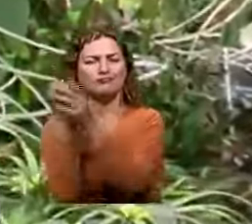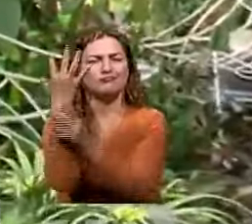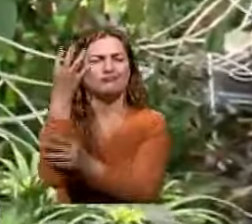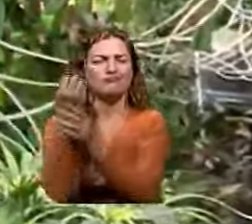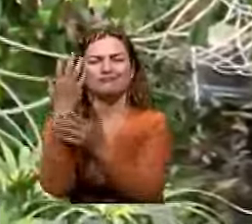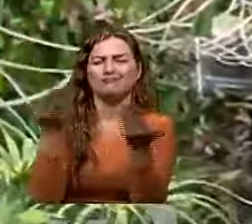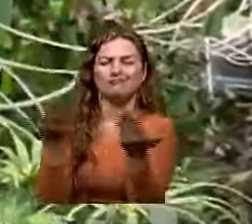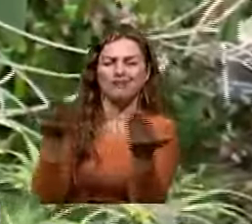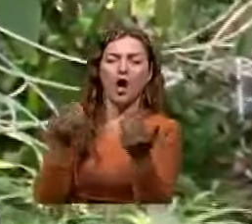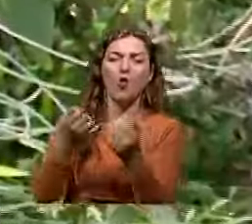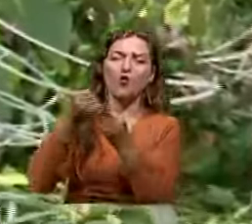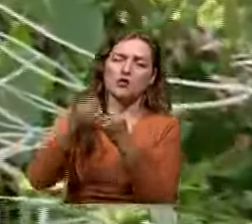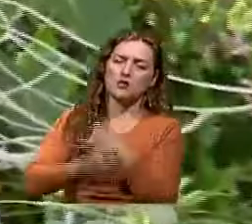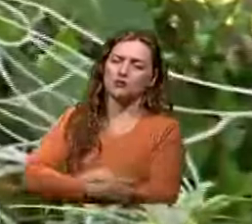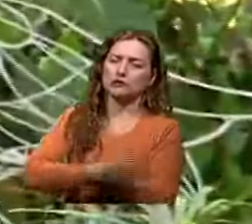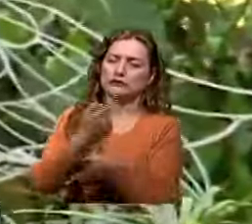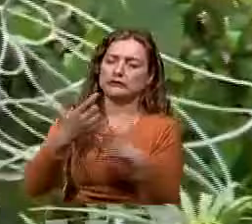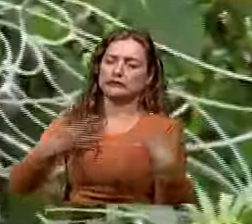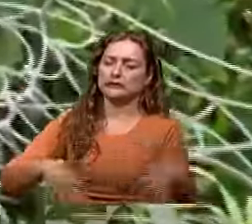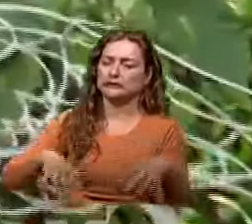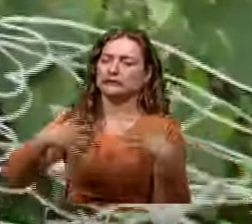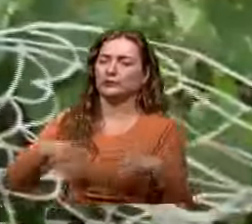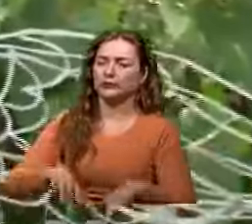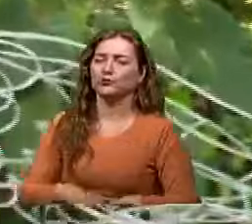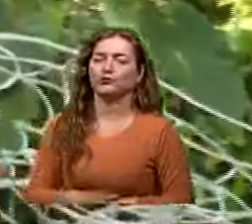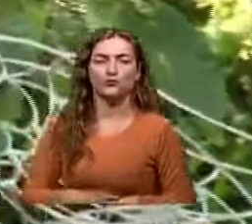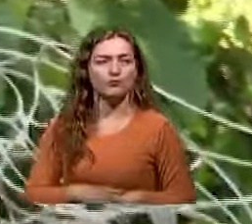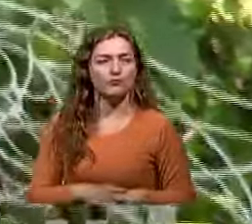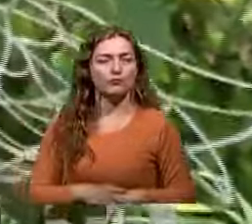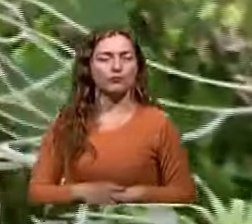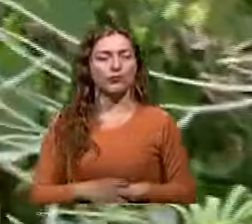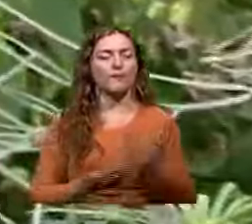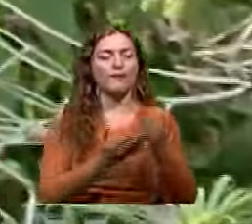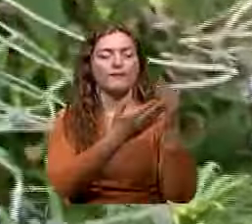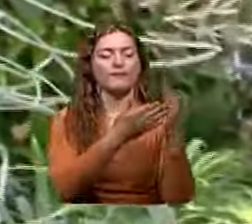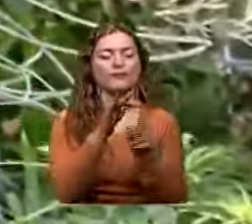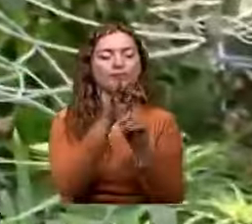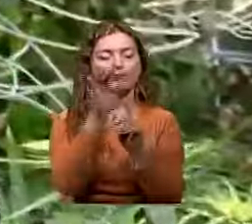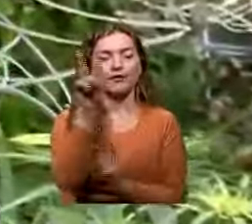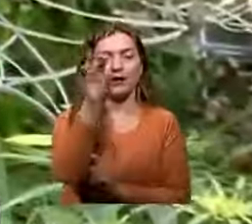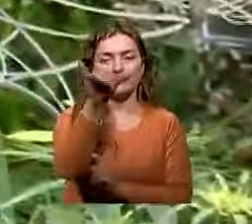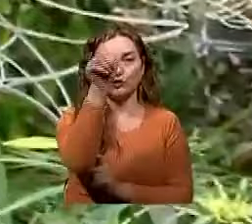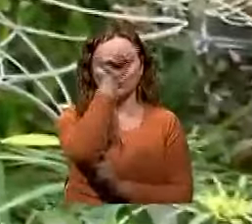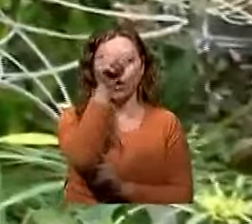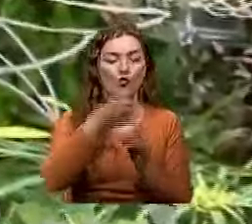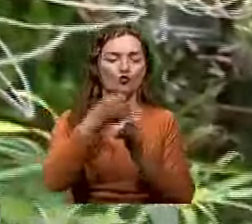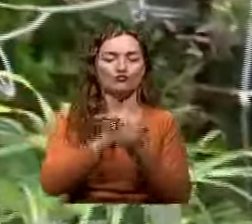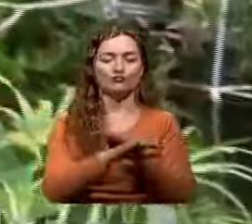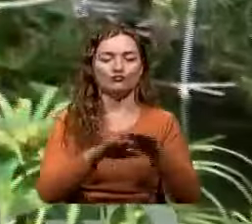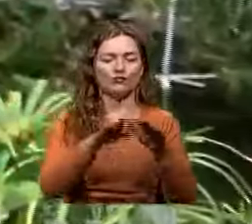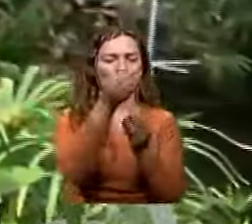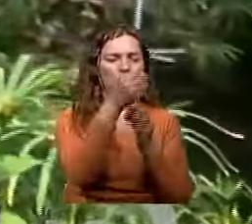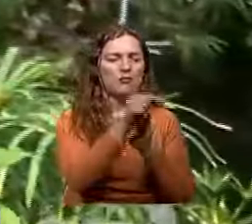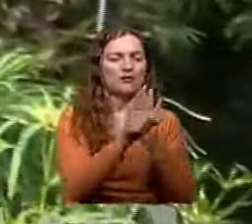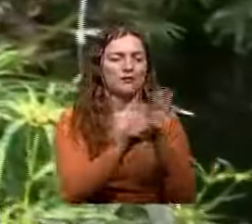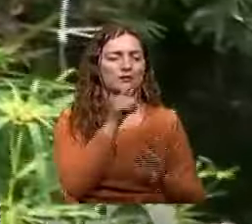ya se despide. Este, bueno, va a tener unos eventos especiales este viernes, sábado y domingo. Pero quien tiene toda la